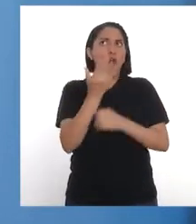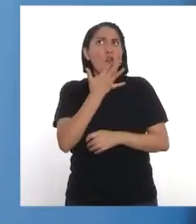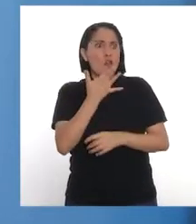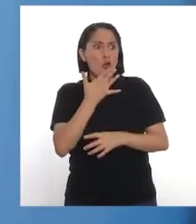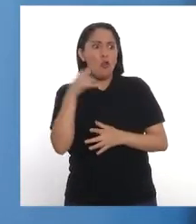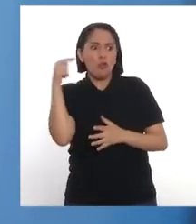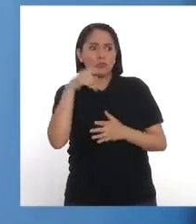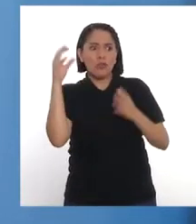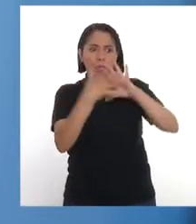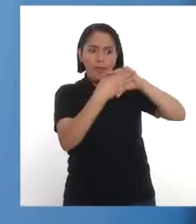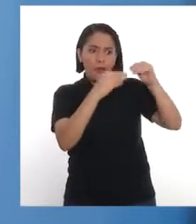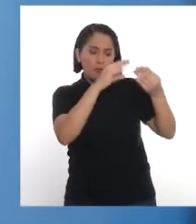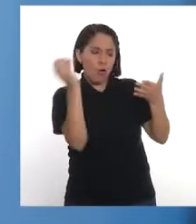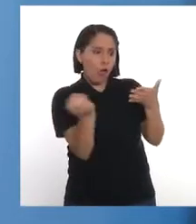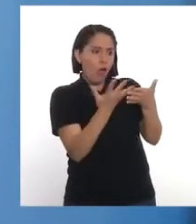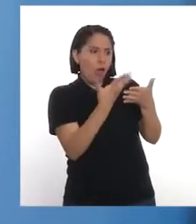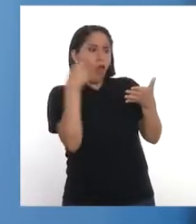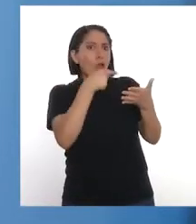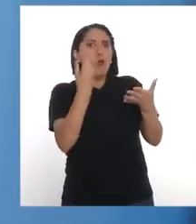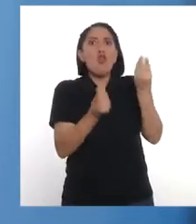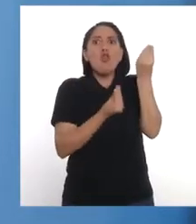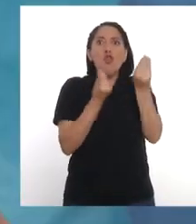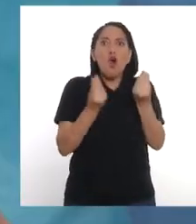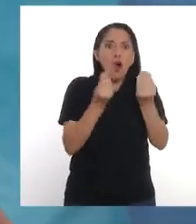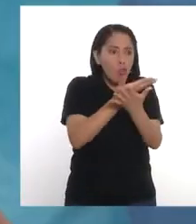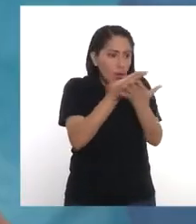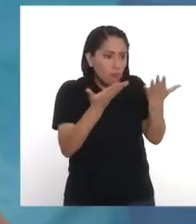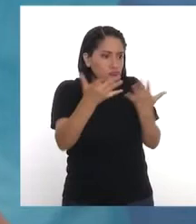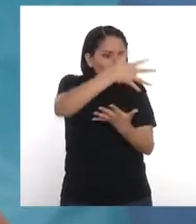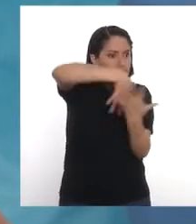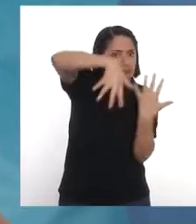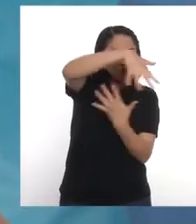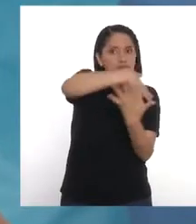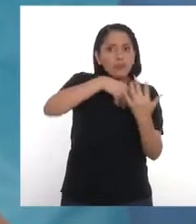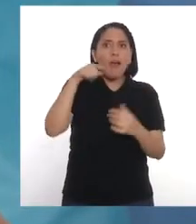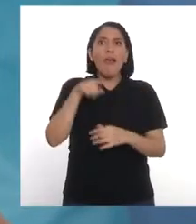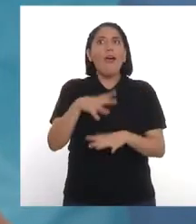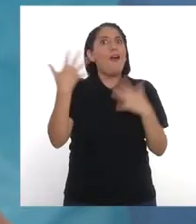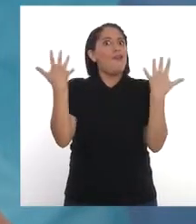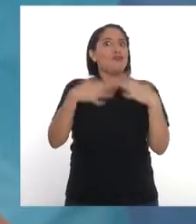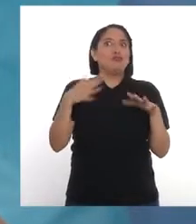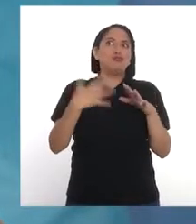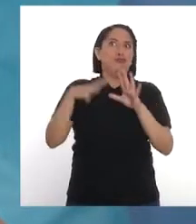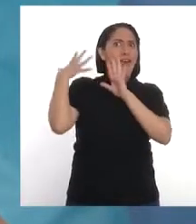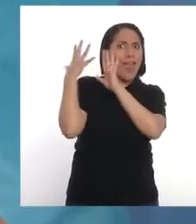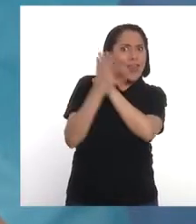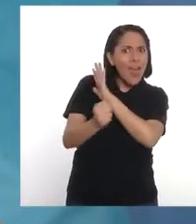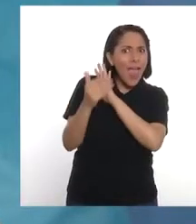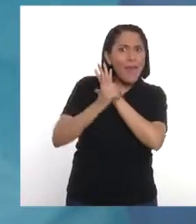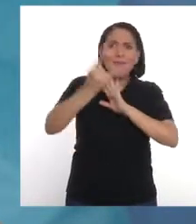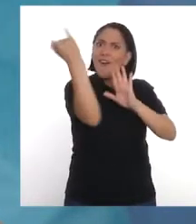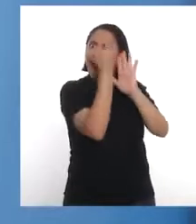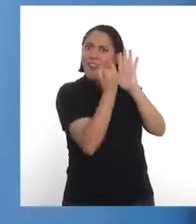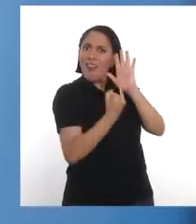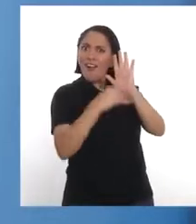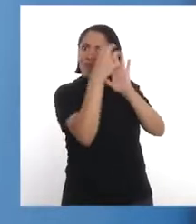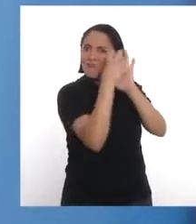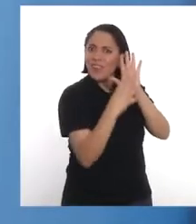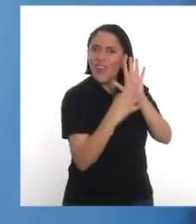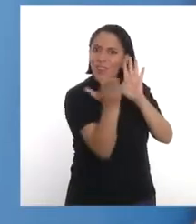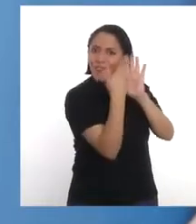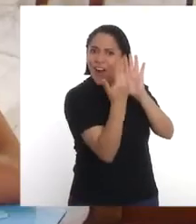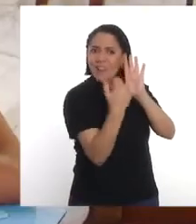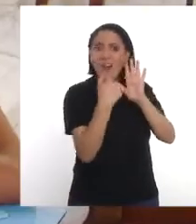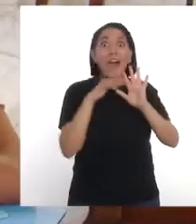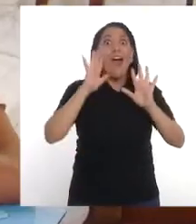ayuda a contar la historia y saber dónde se desarrolla. Fabiana, creo que somos unos expertos del cómic.